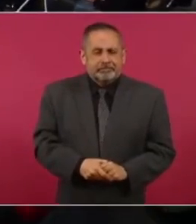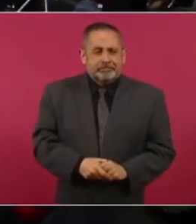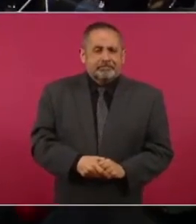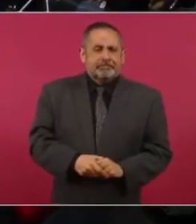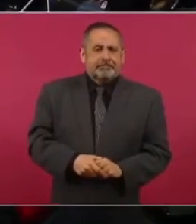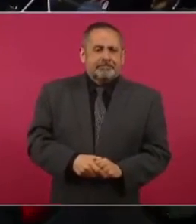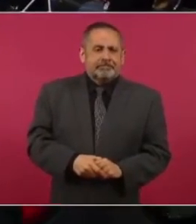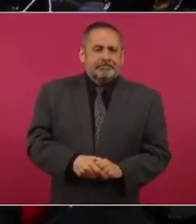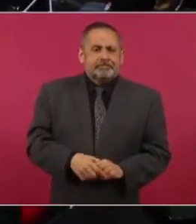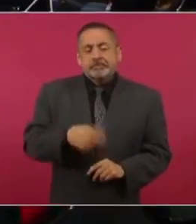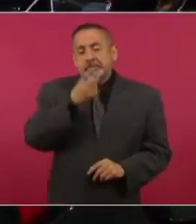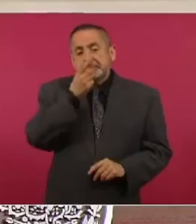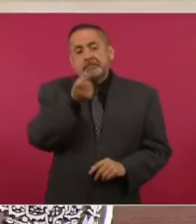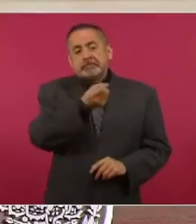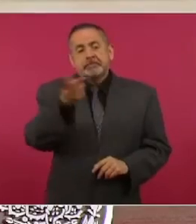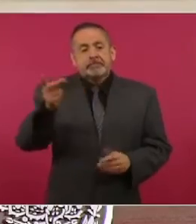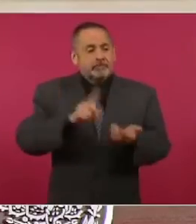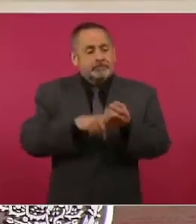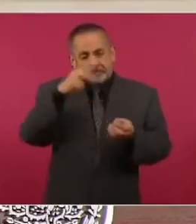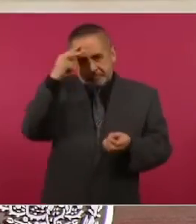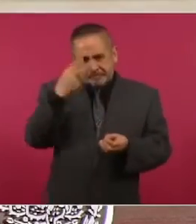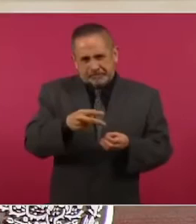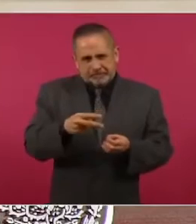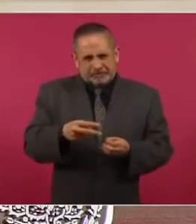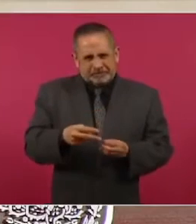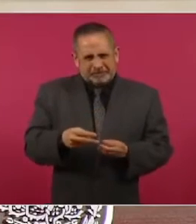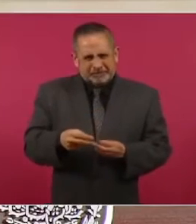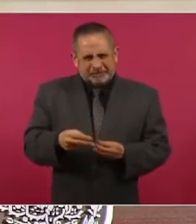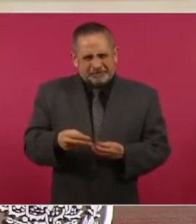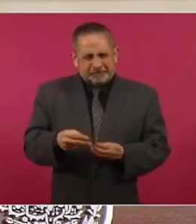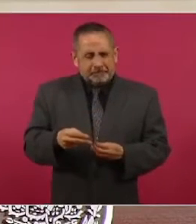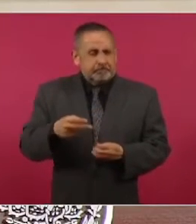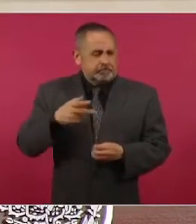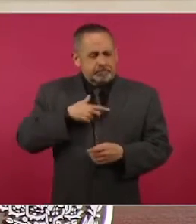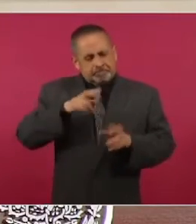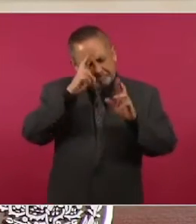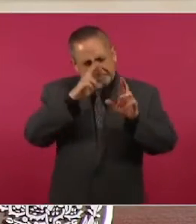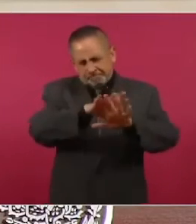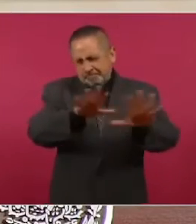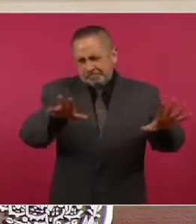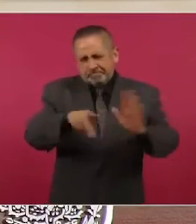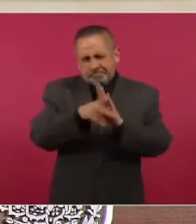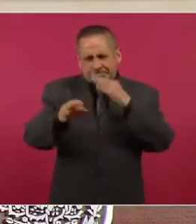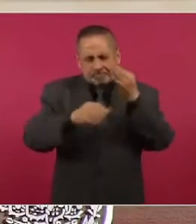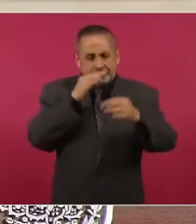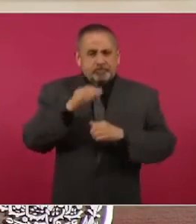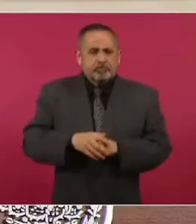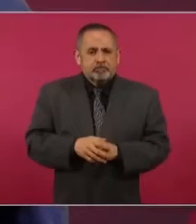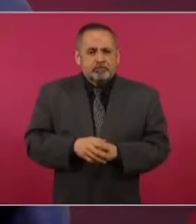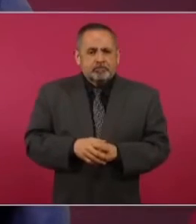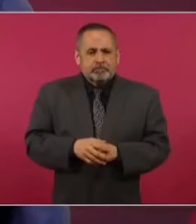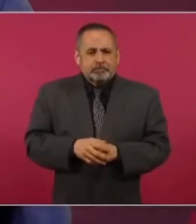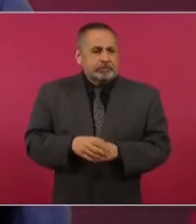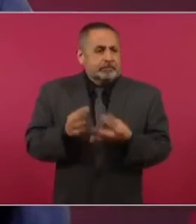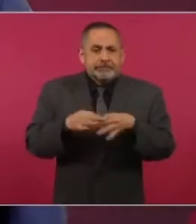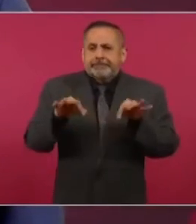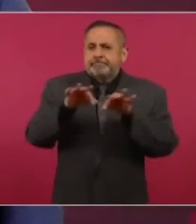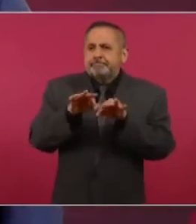dicen los periodistas mexicanos, ¿no?, a los que respeto mucho, dicen la nota es la